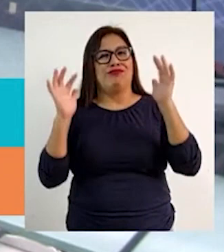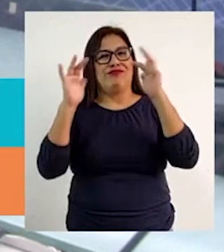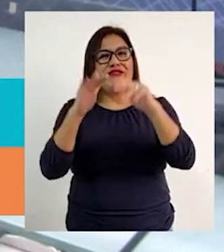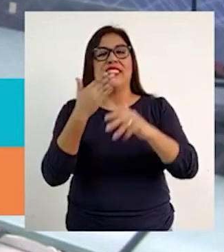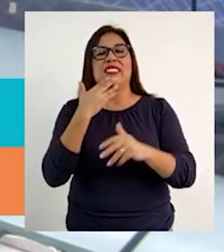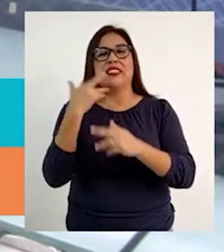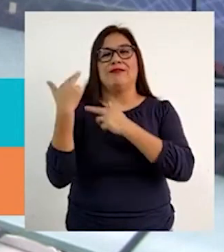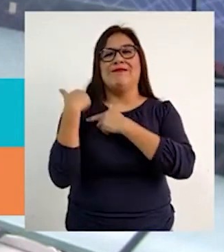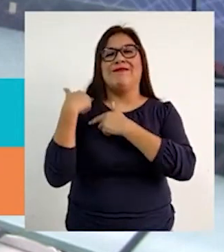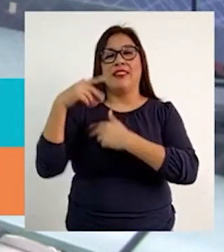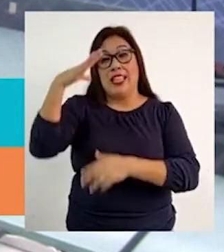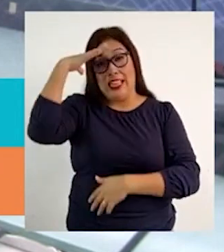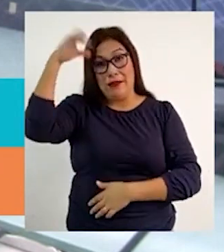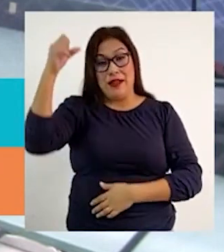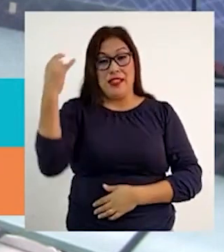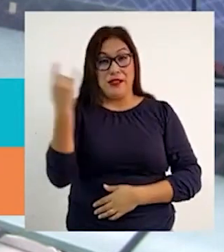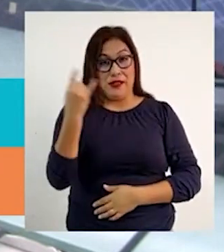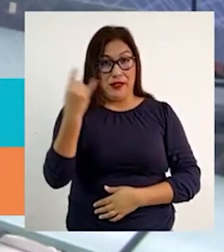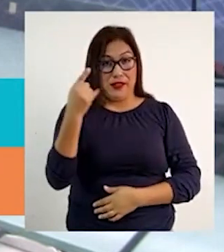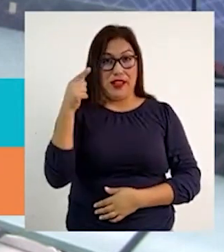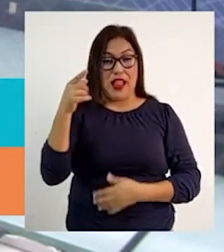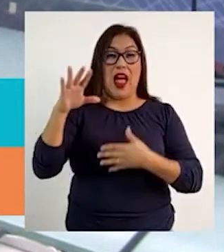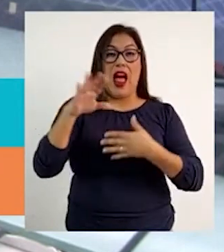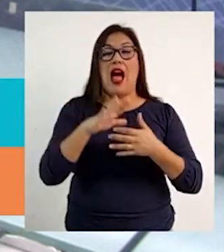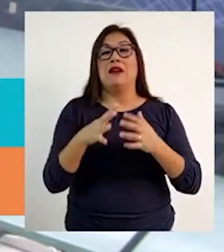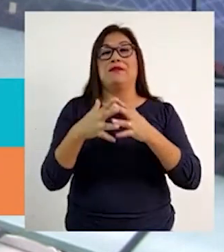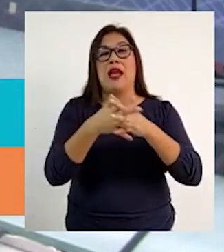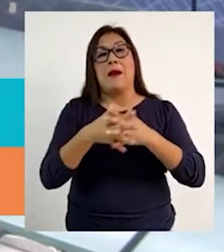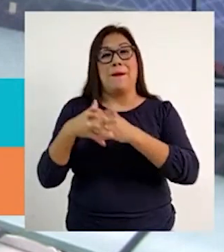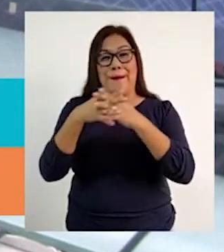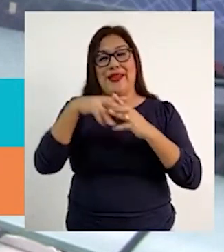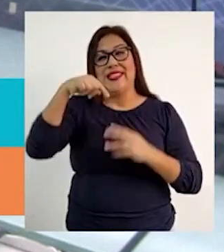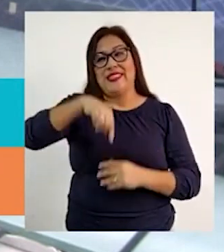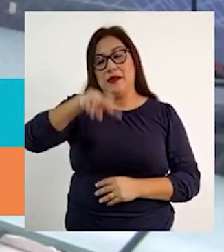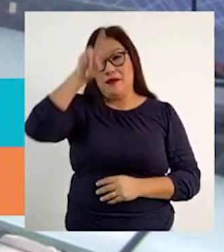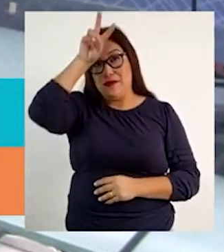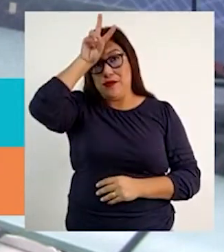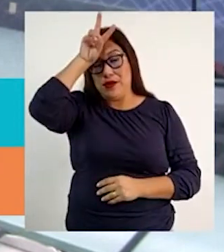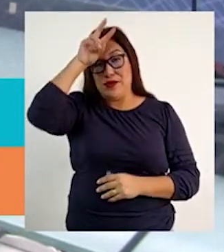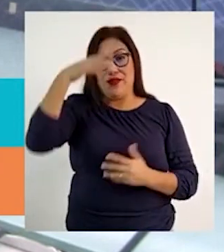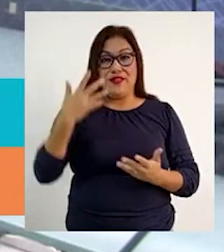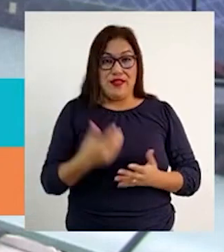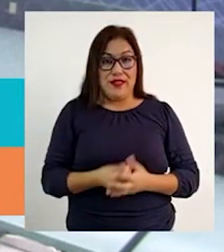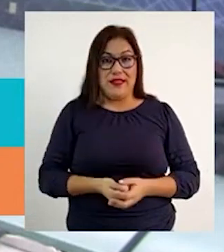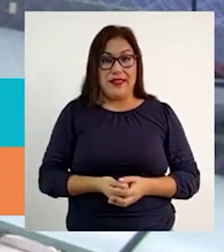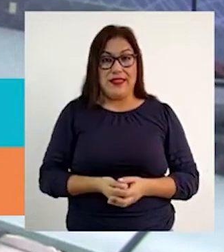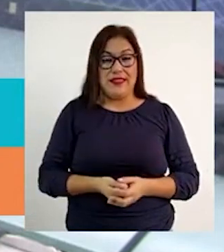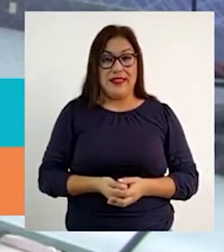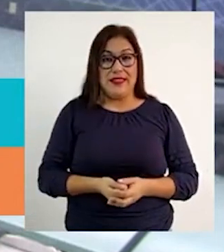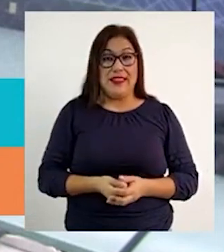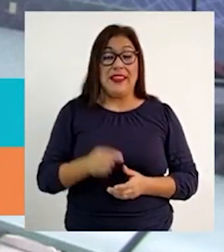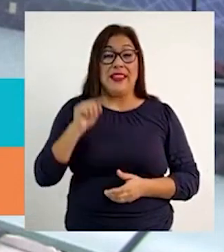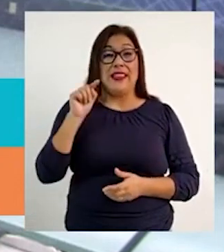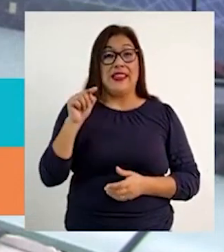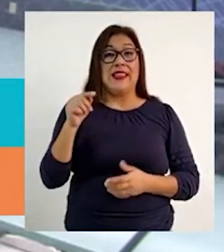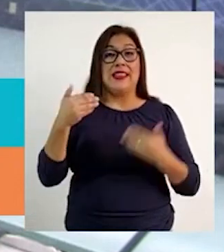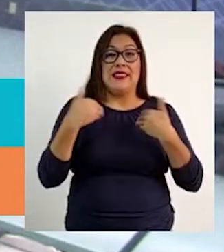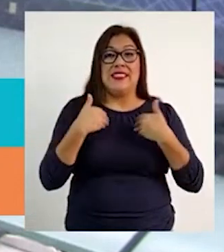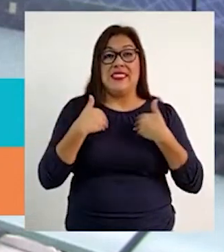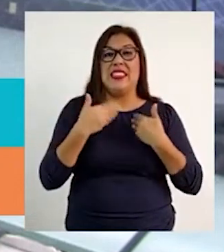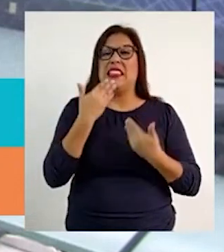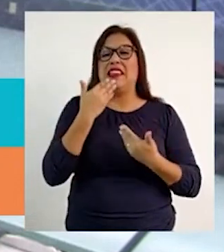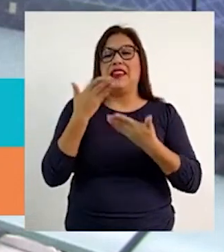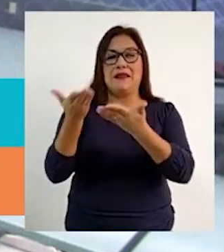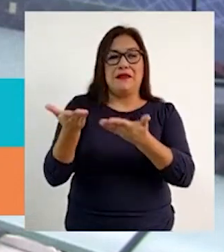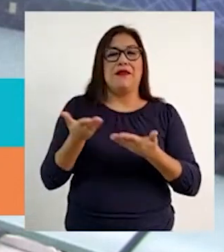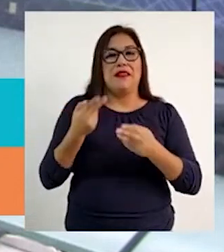de los Estados Unidos de América aquí en el Perú. Para ello contamos con la presencia